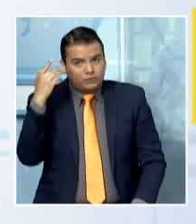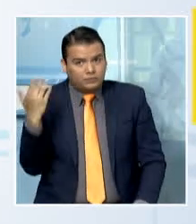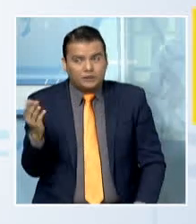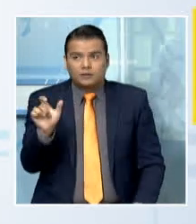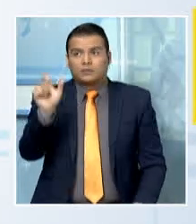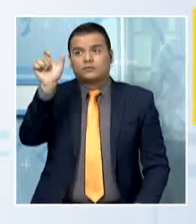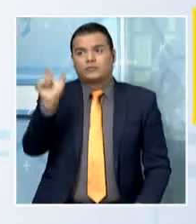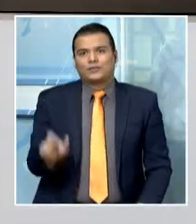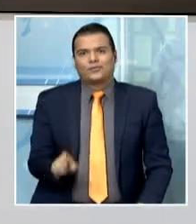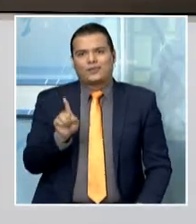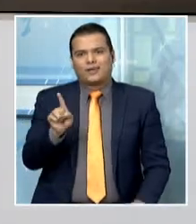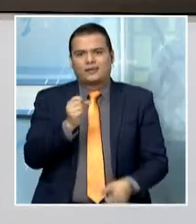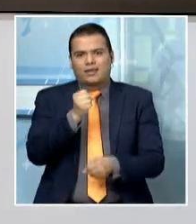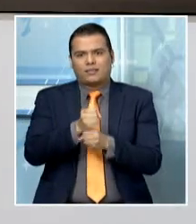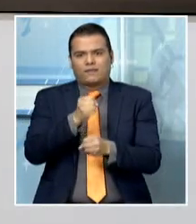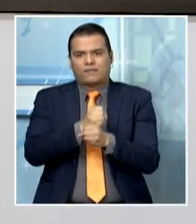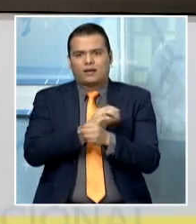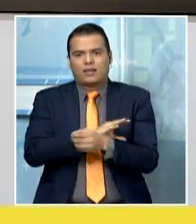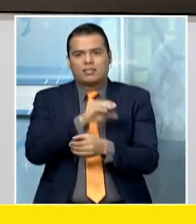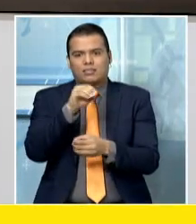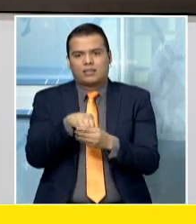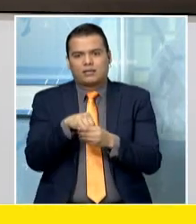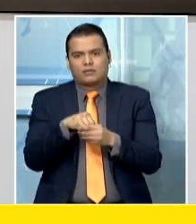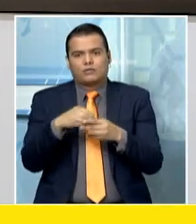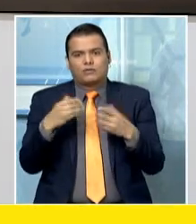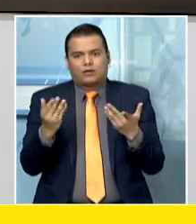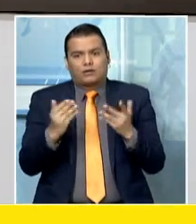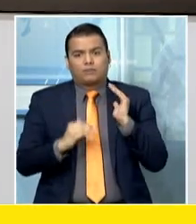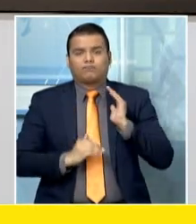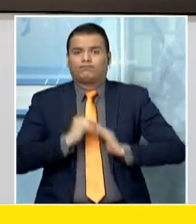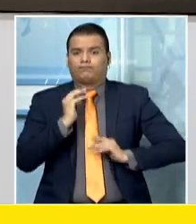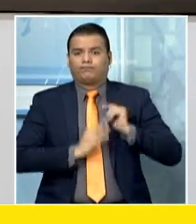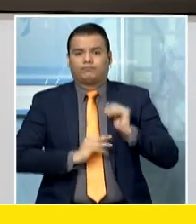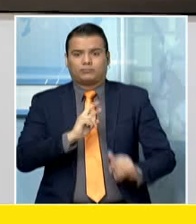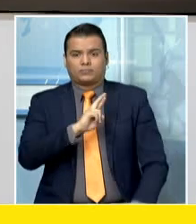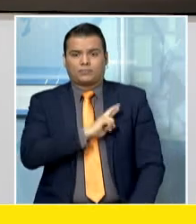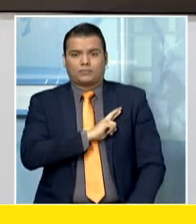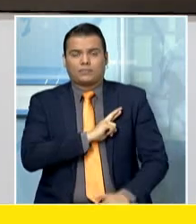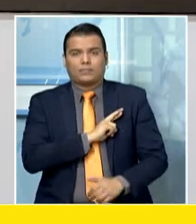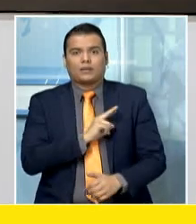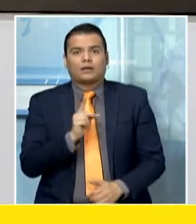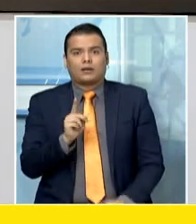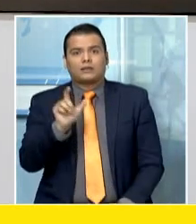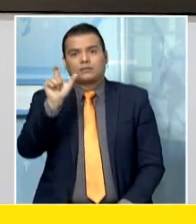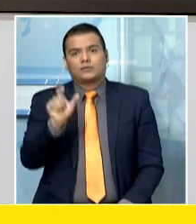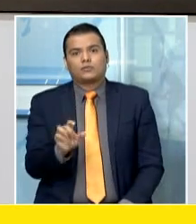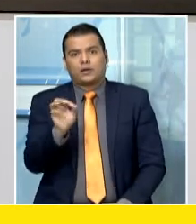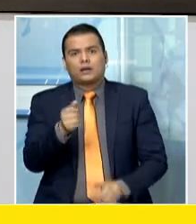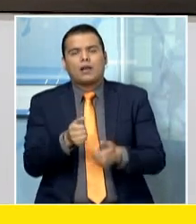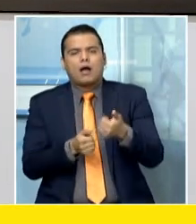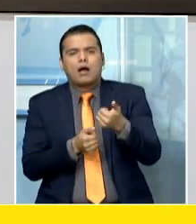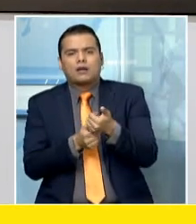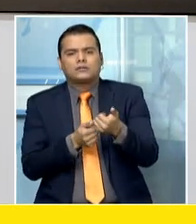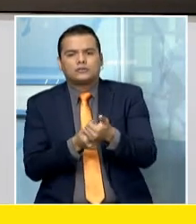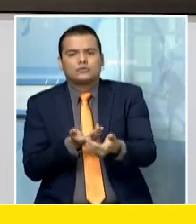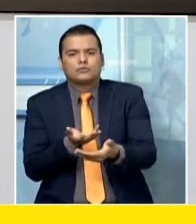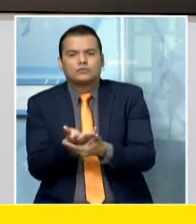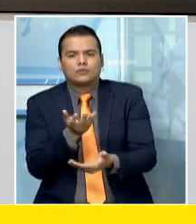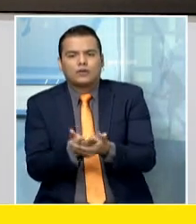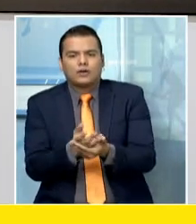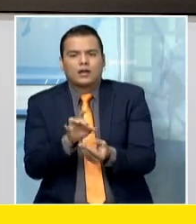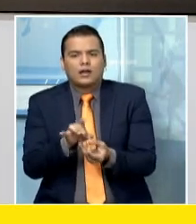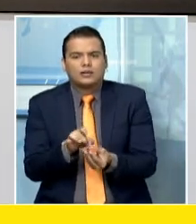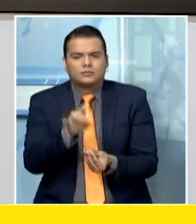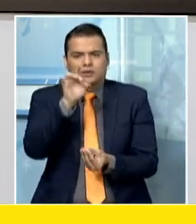persona contratada neutra y religiosamente y que es un asesor espiritual y psicológico supuestamente y